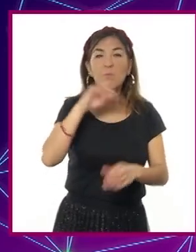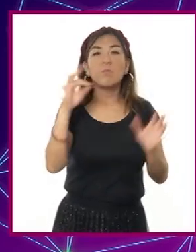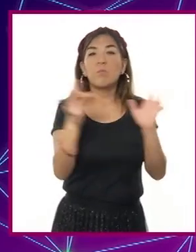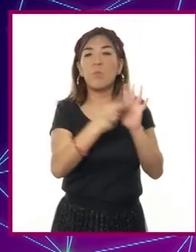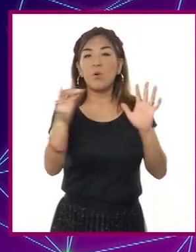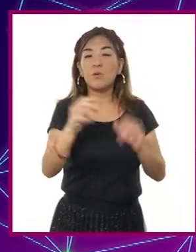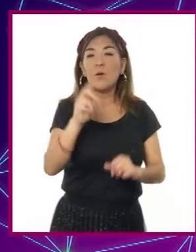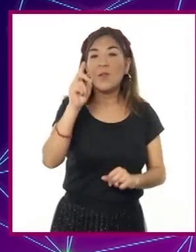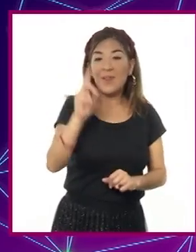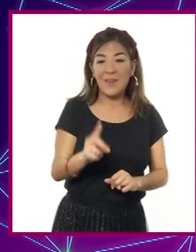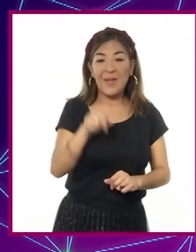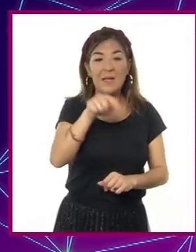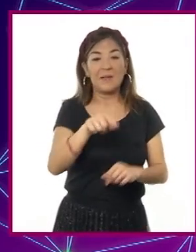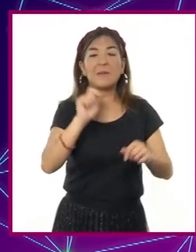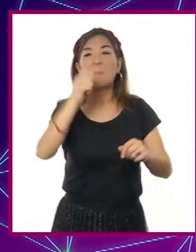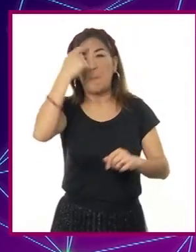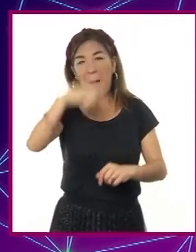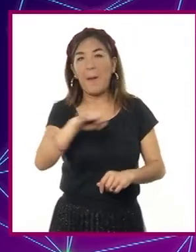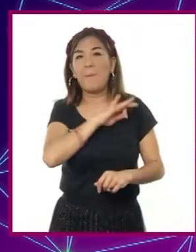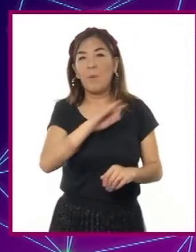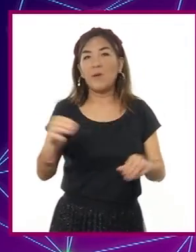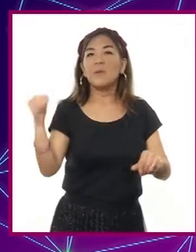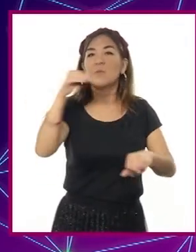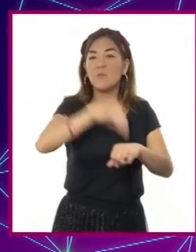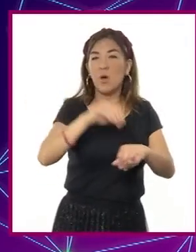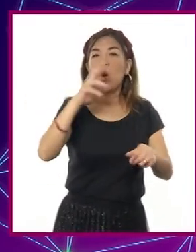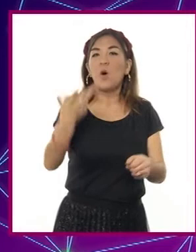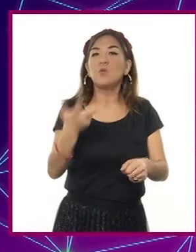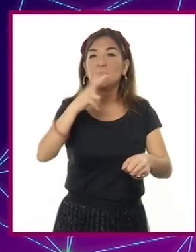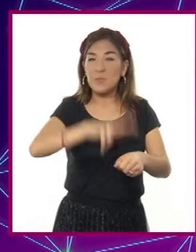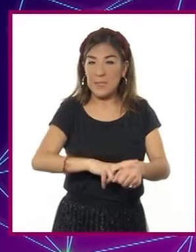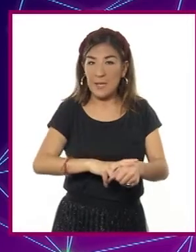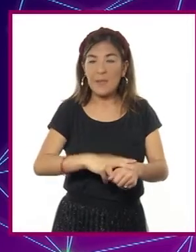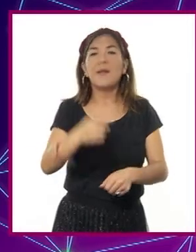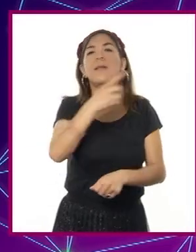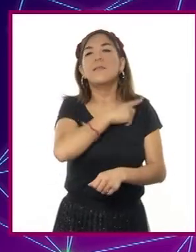que representa el hospital? Para